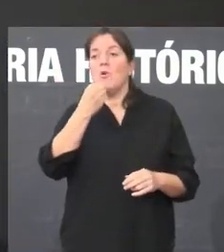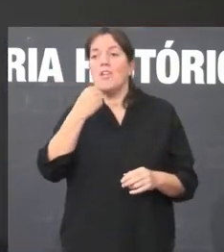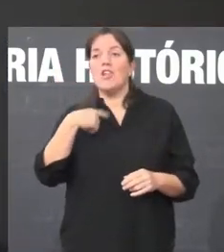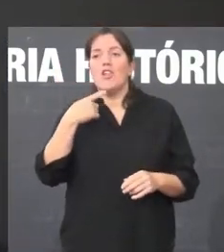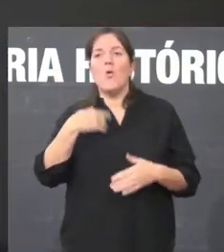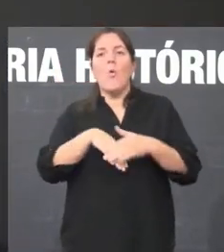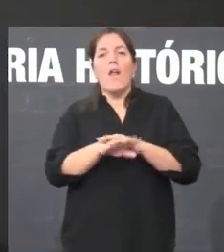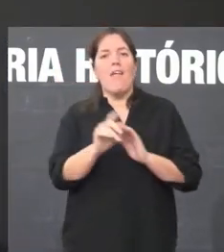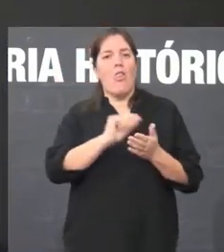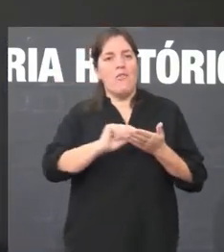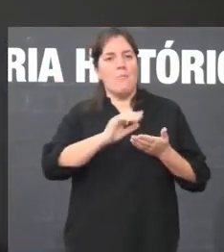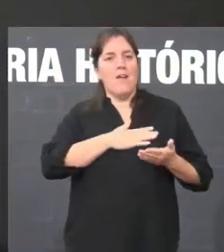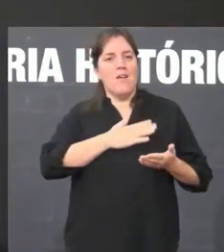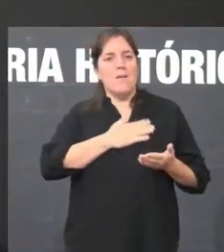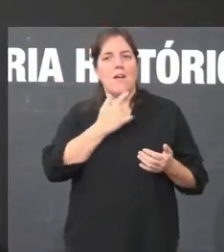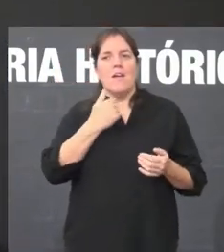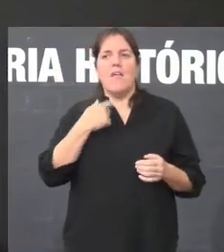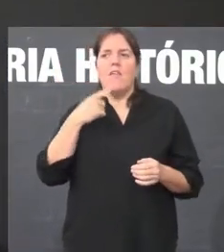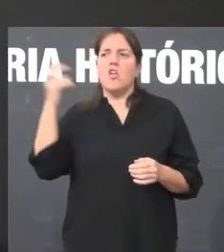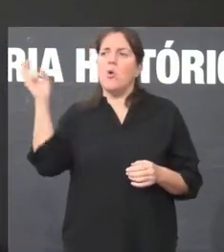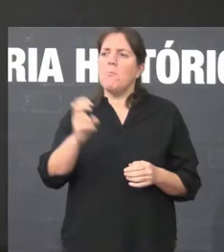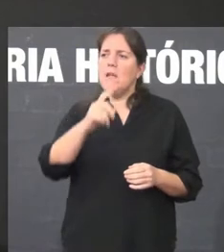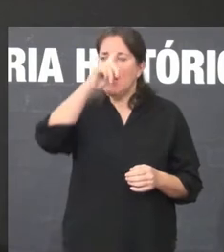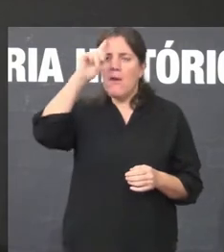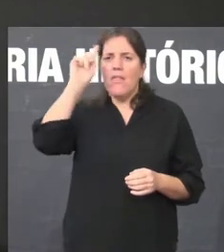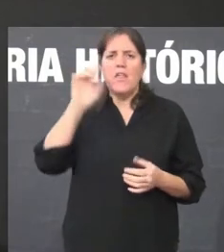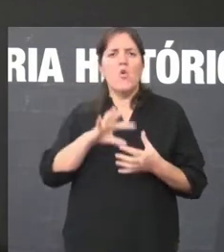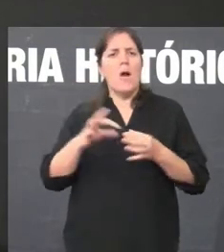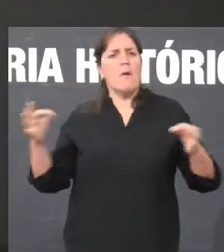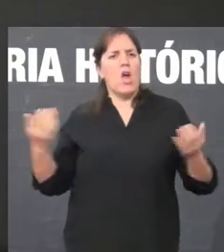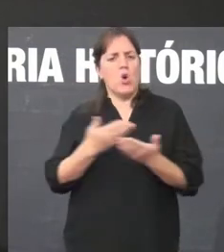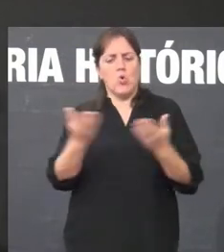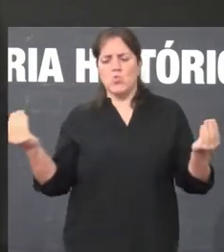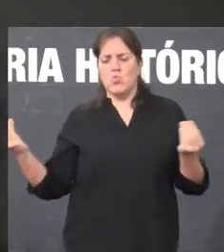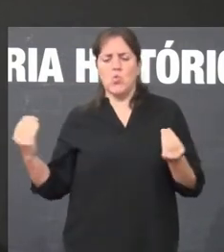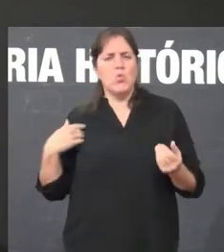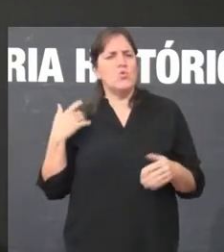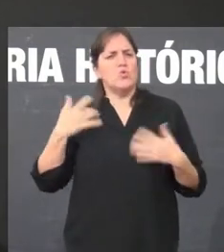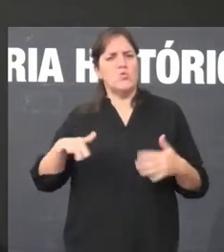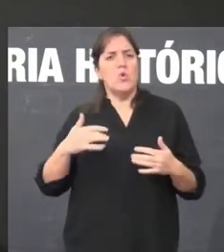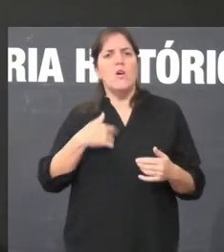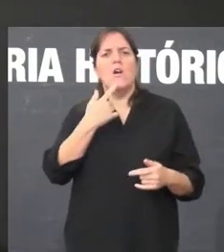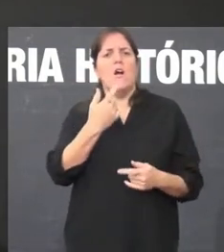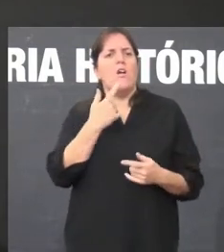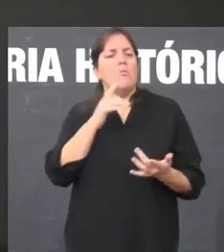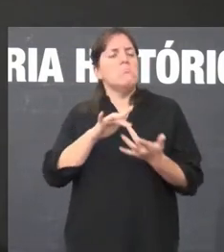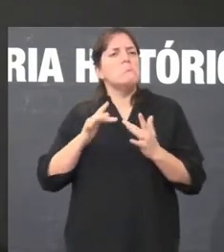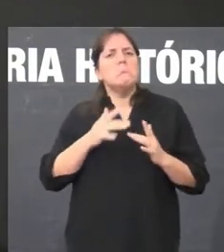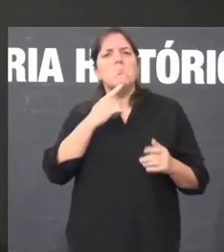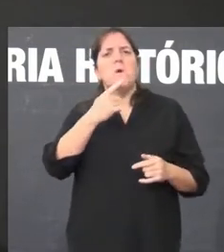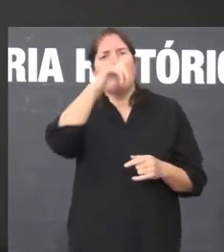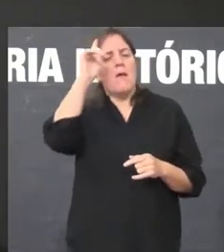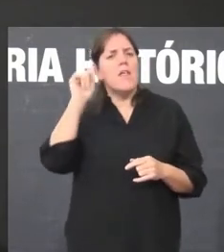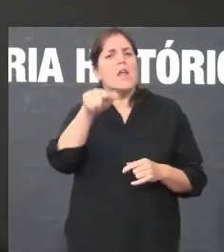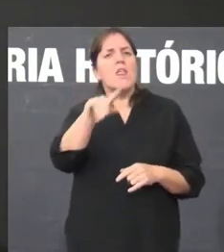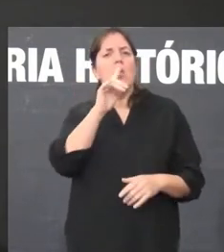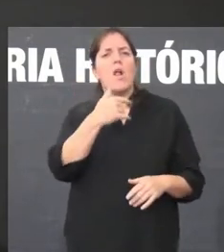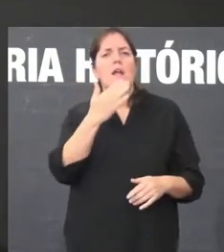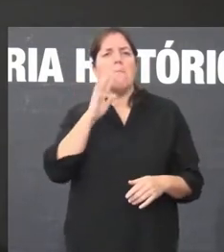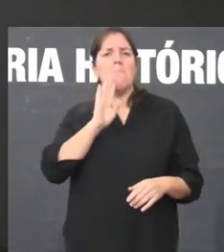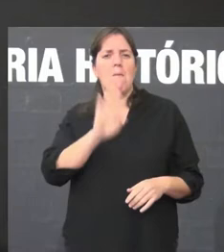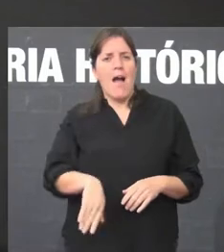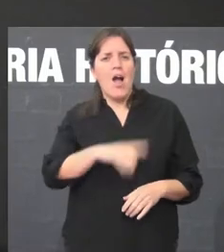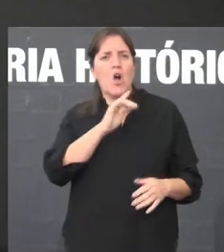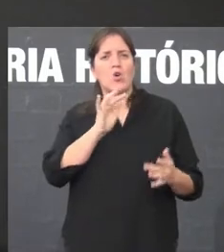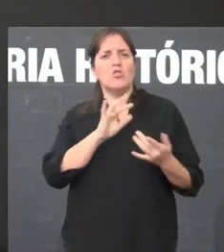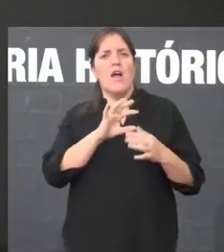despacho, porque es, no, vine a Madrid, hice muchos amigos y tal, contaba su experiencia, hice muchos amigos y tal, y, jo, qué majos mis amigos y tal. Pero claro, una